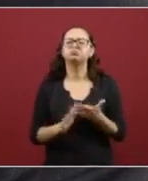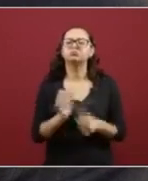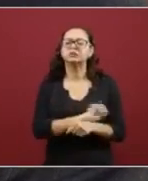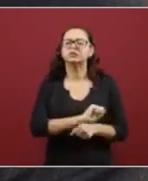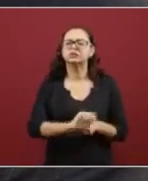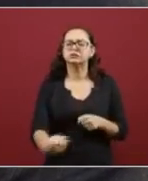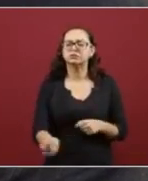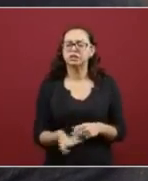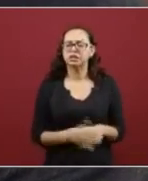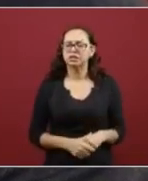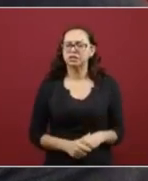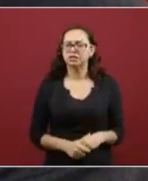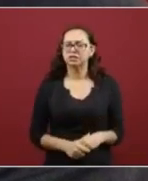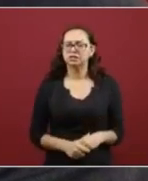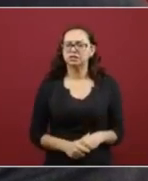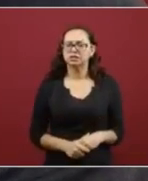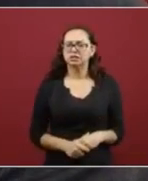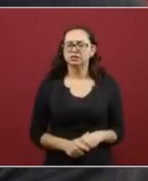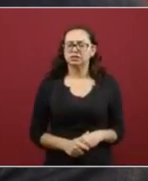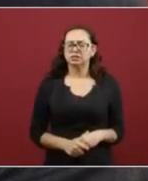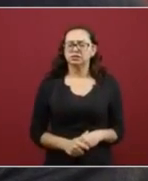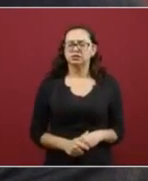en